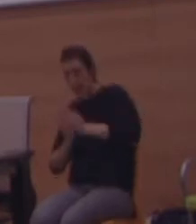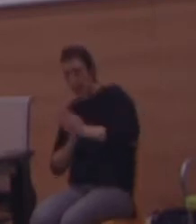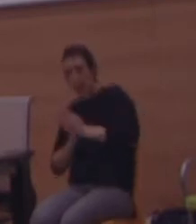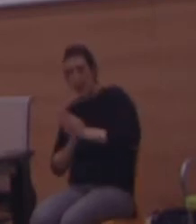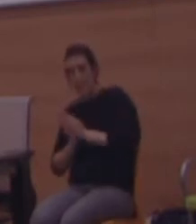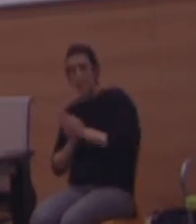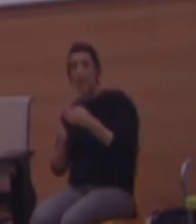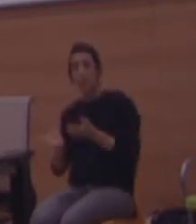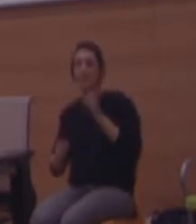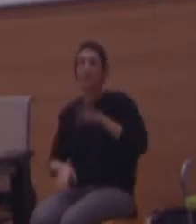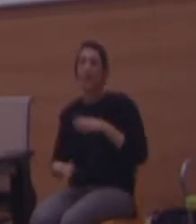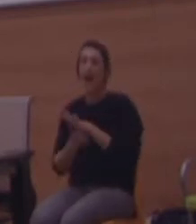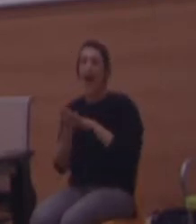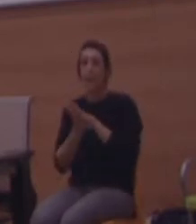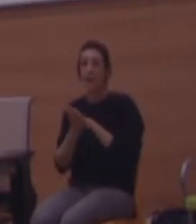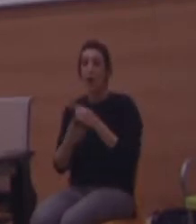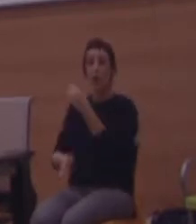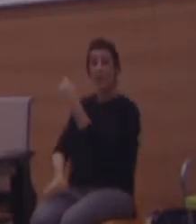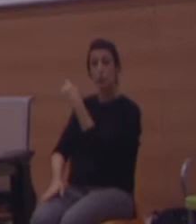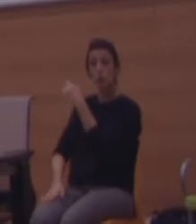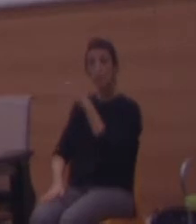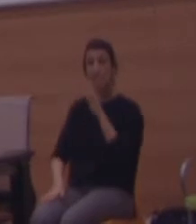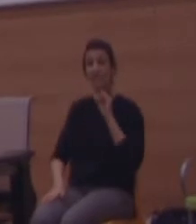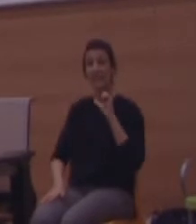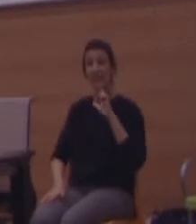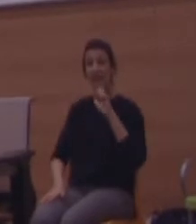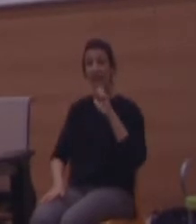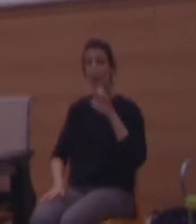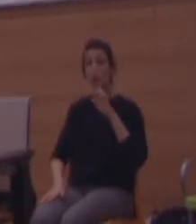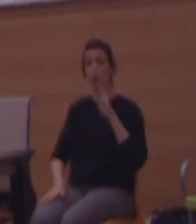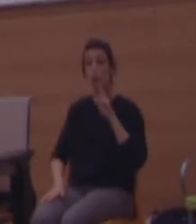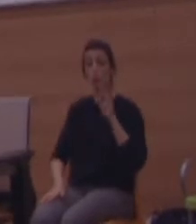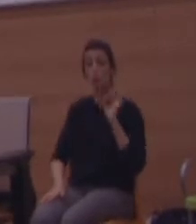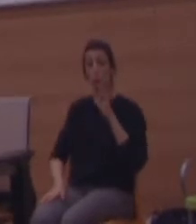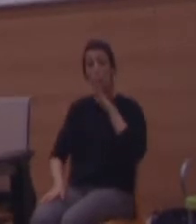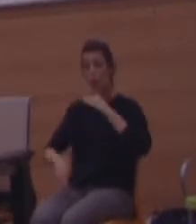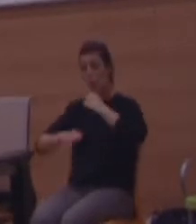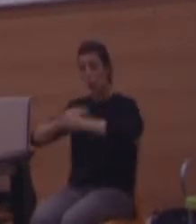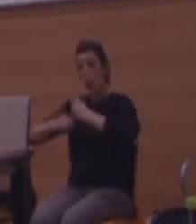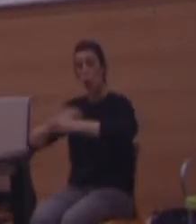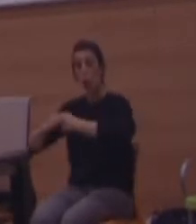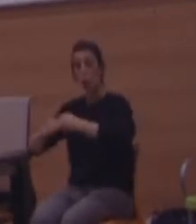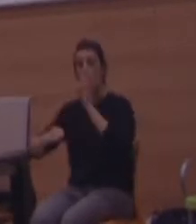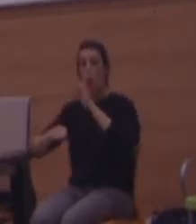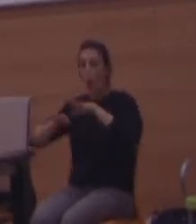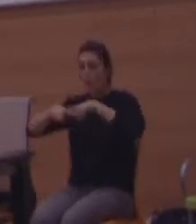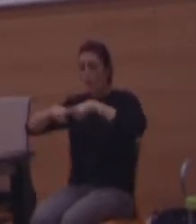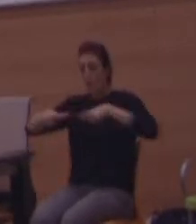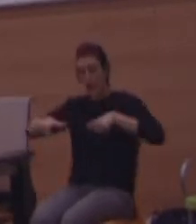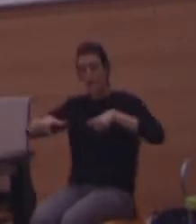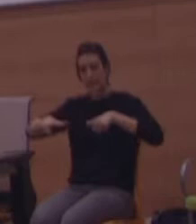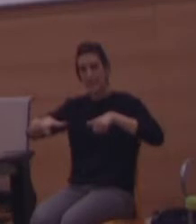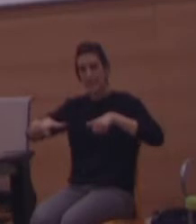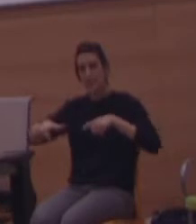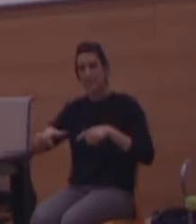hablaros de que existen, bueno, los fieltros son estos, vienen en planchas o en rollo y se cortan a la medida que se